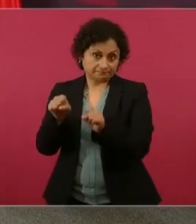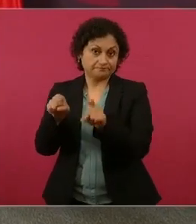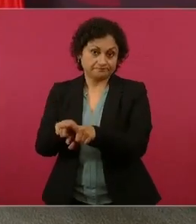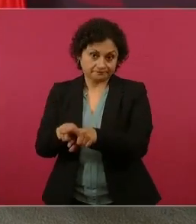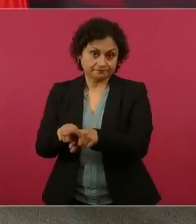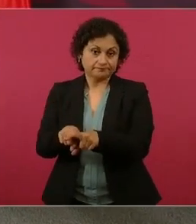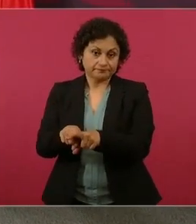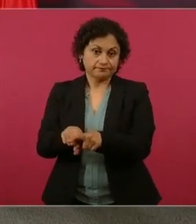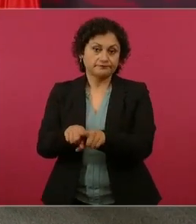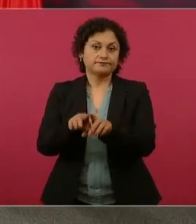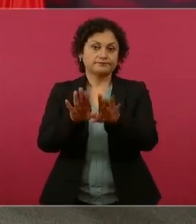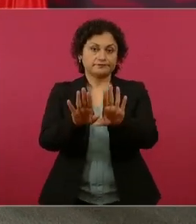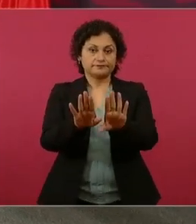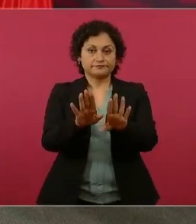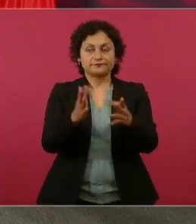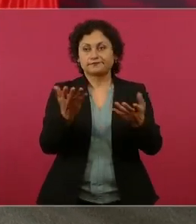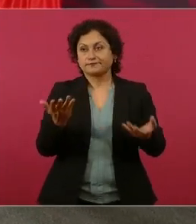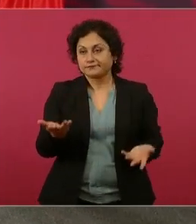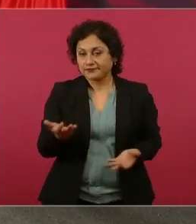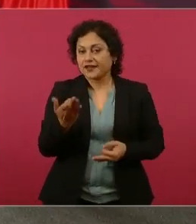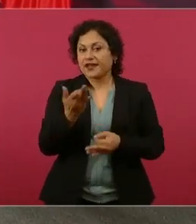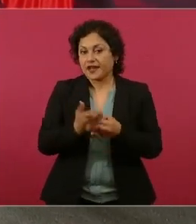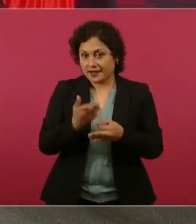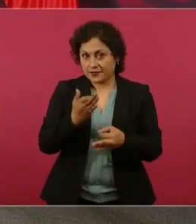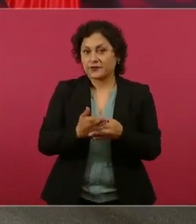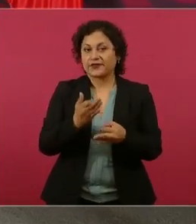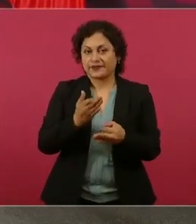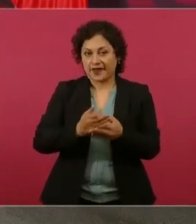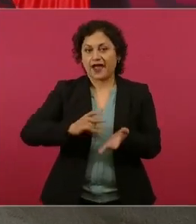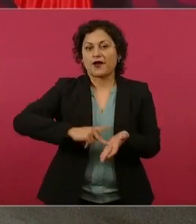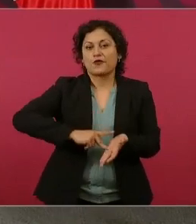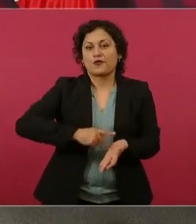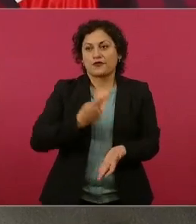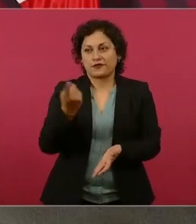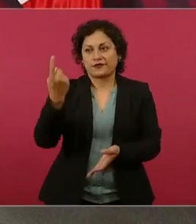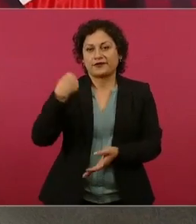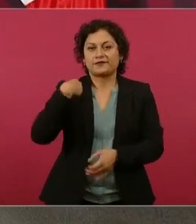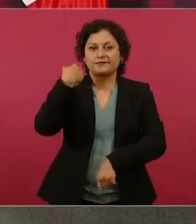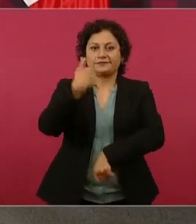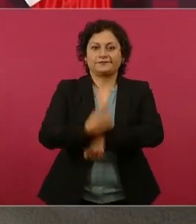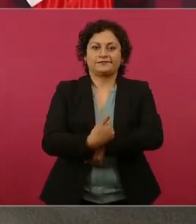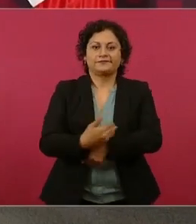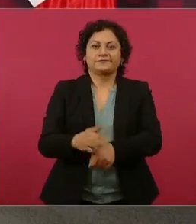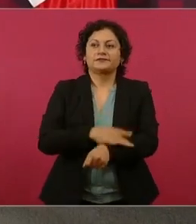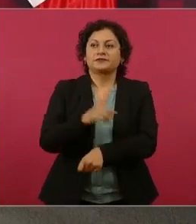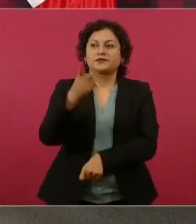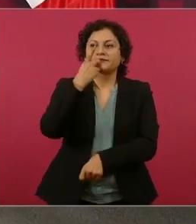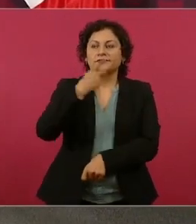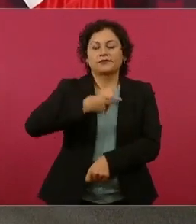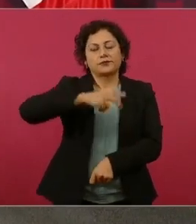a cepillar los del tribunal, que ya no quieren que hable yo.